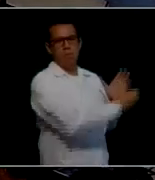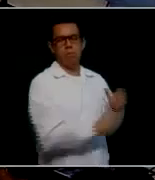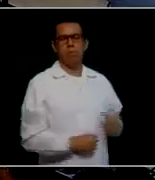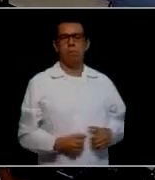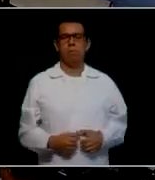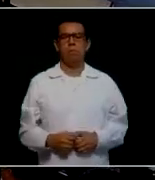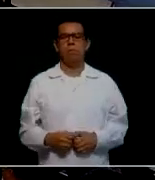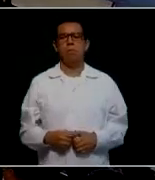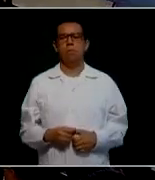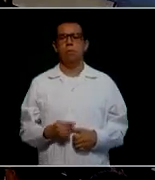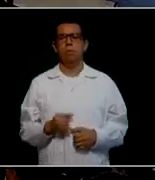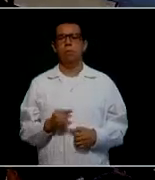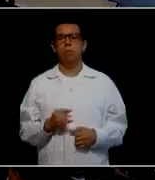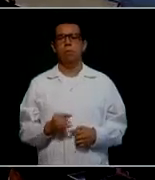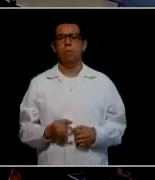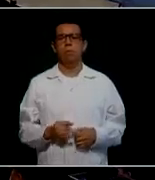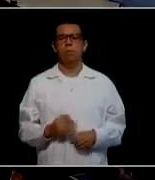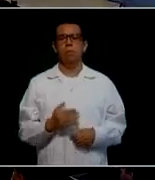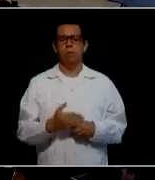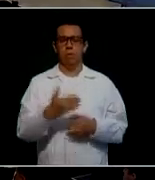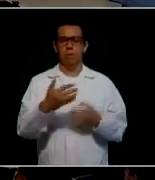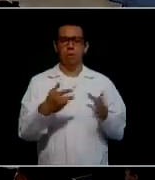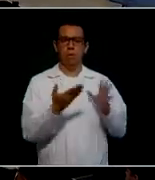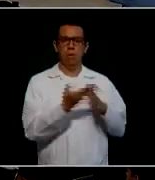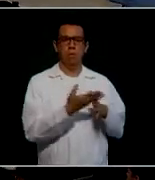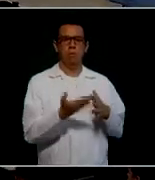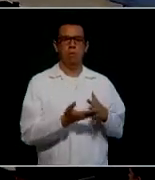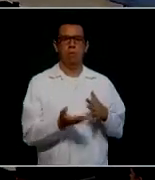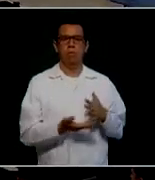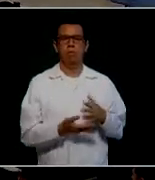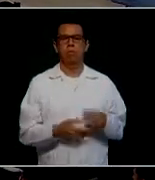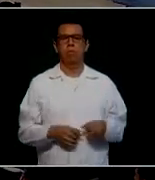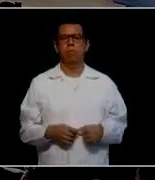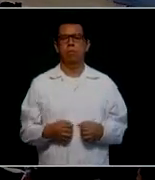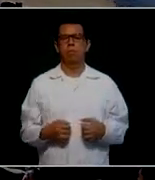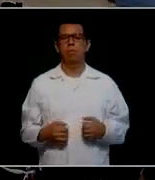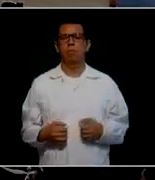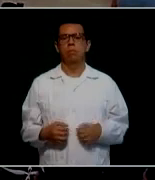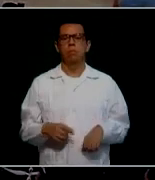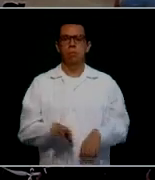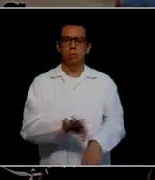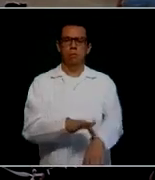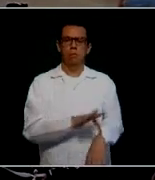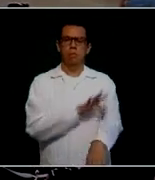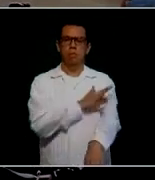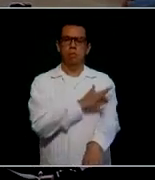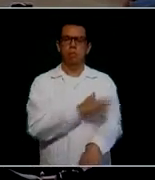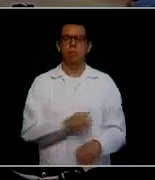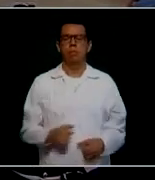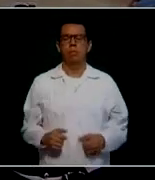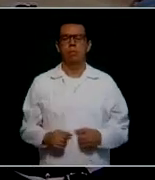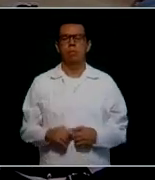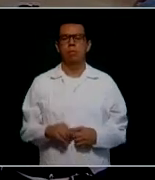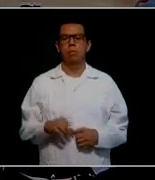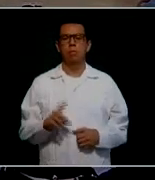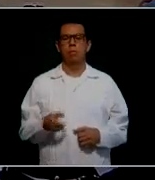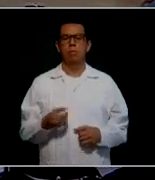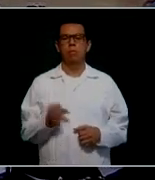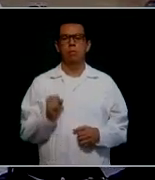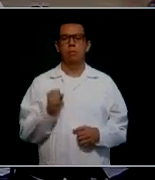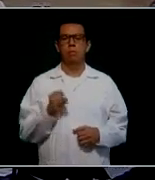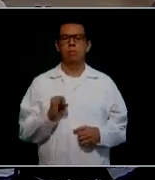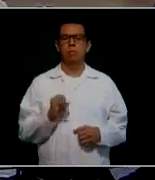Estamos afinando entre la Secretaría de Energía y Profeco y la CRE el sistema